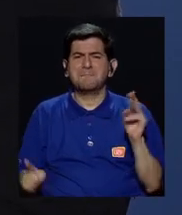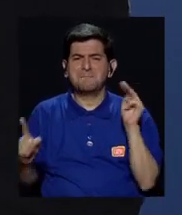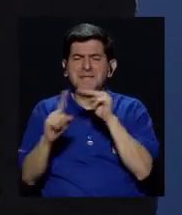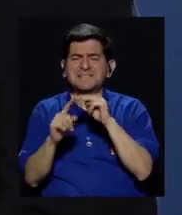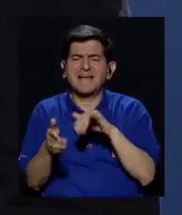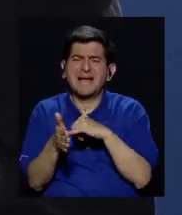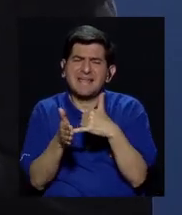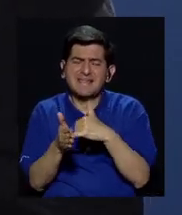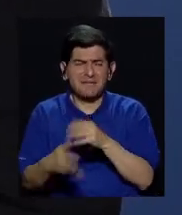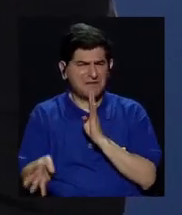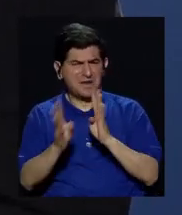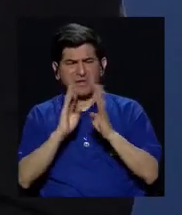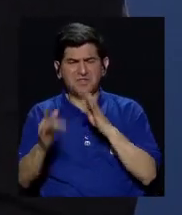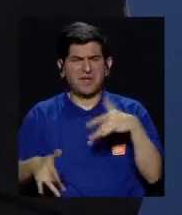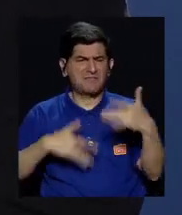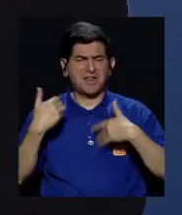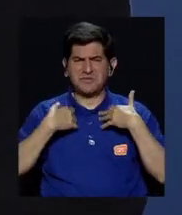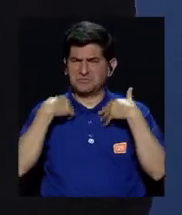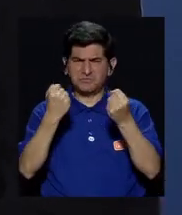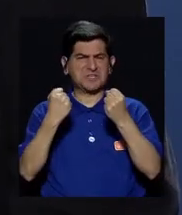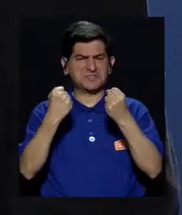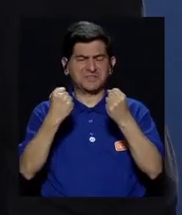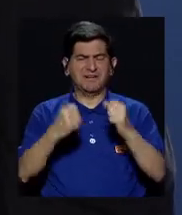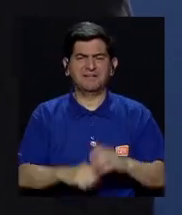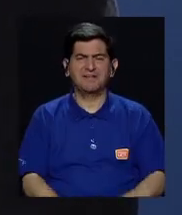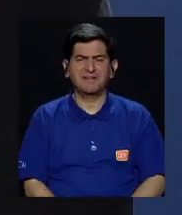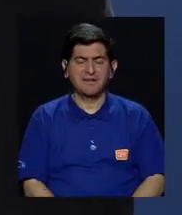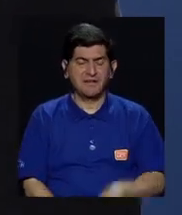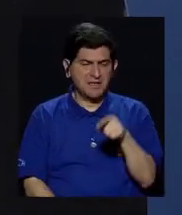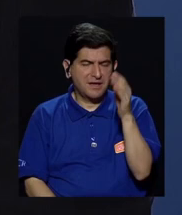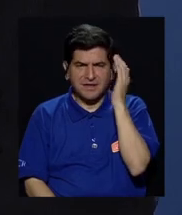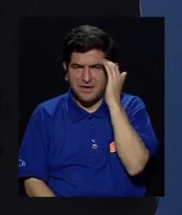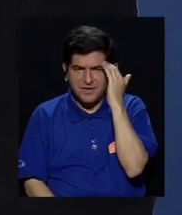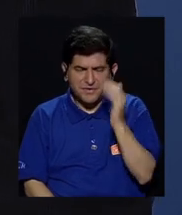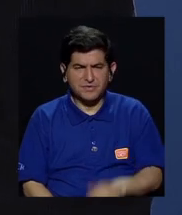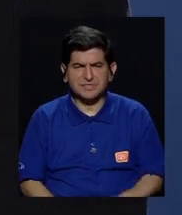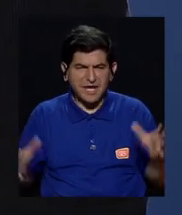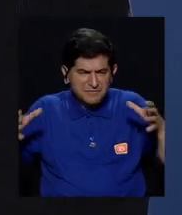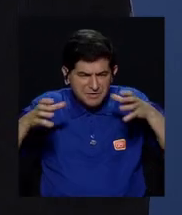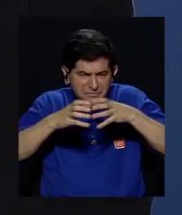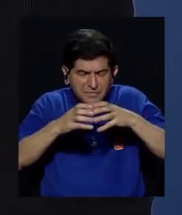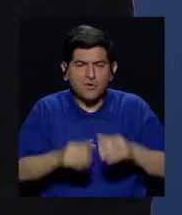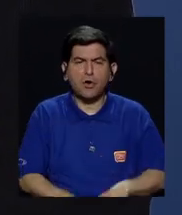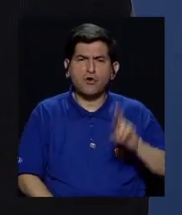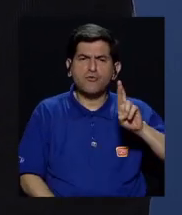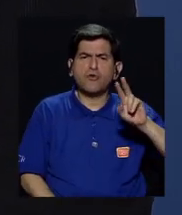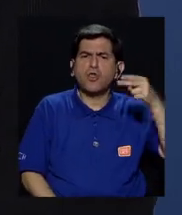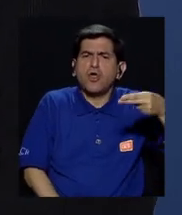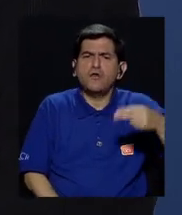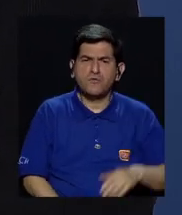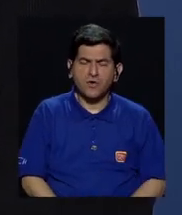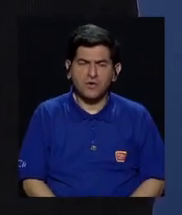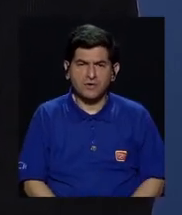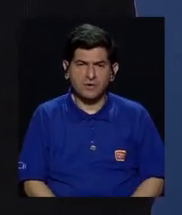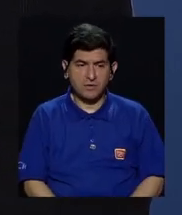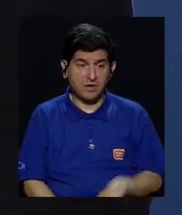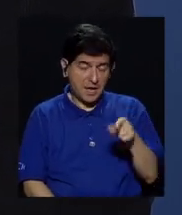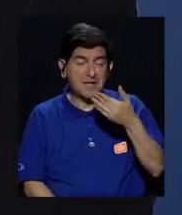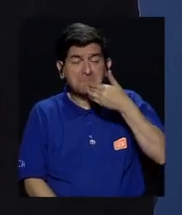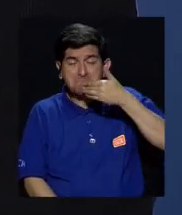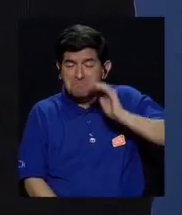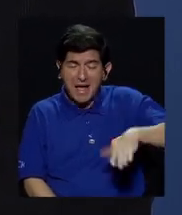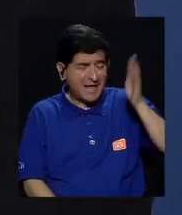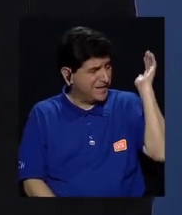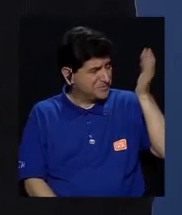cuando levanta la voz no se siente su fuerza y no ha sabido aglutinar el libro socio nacional pro de fernández es muy